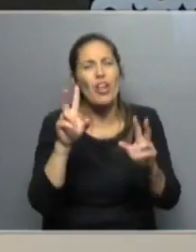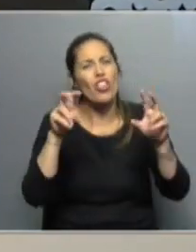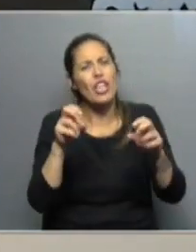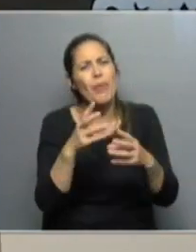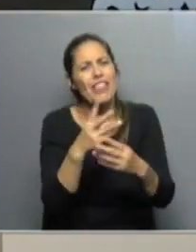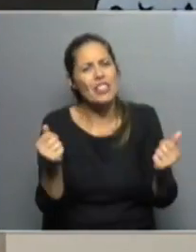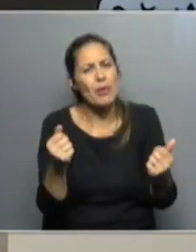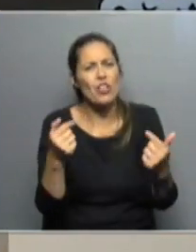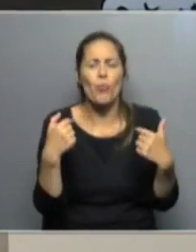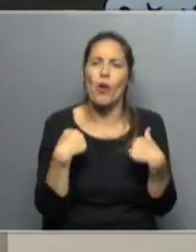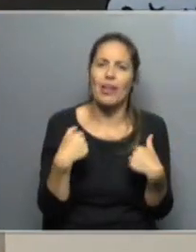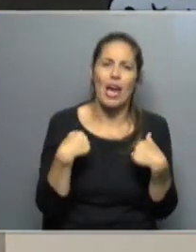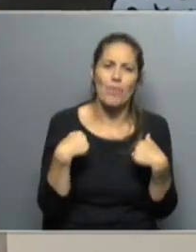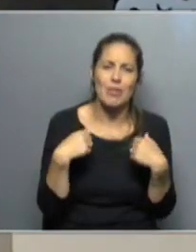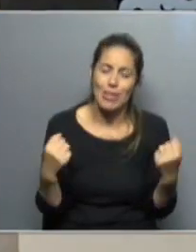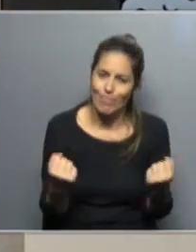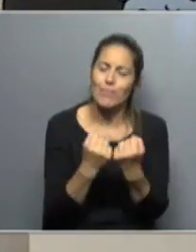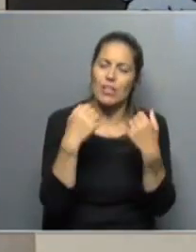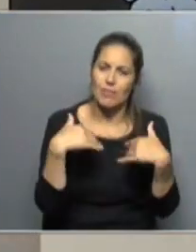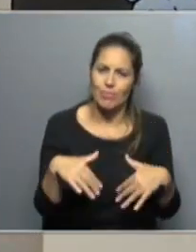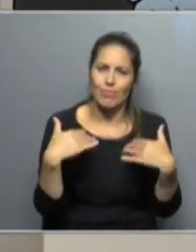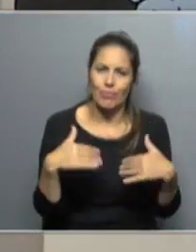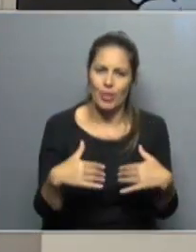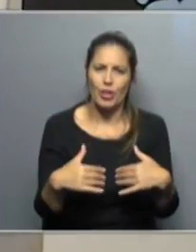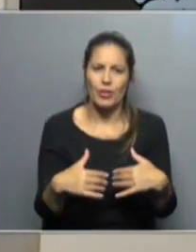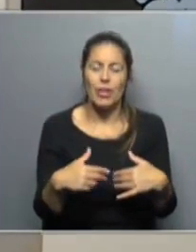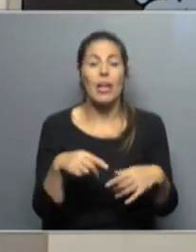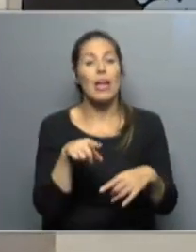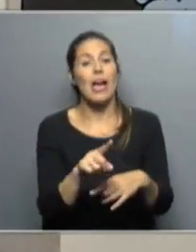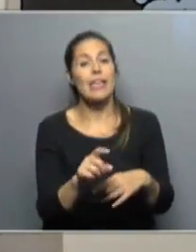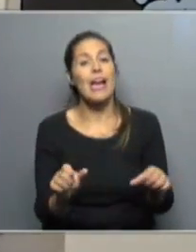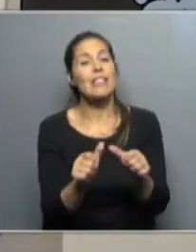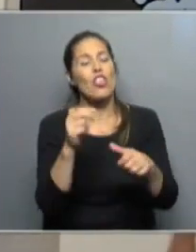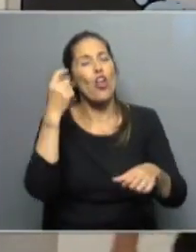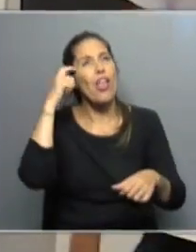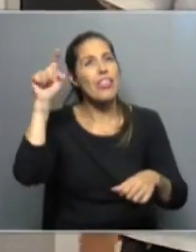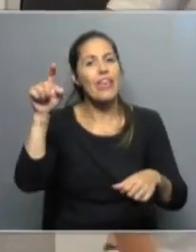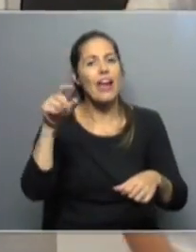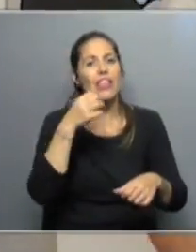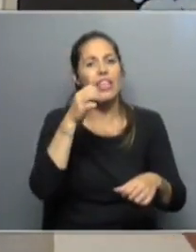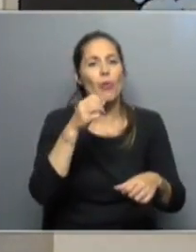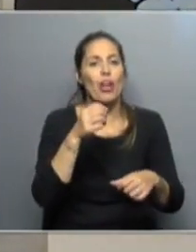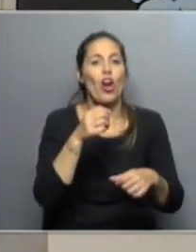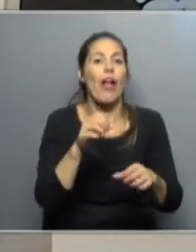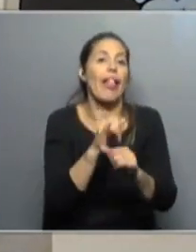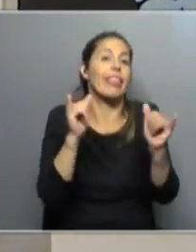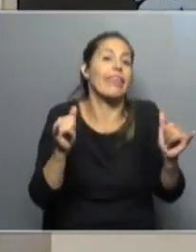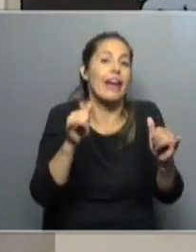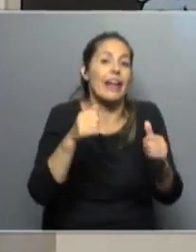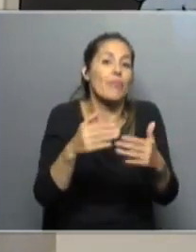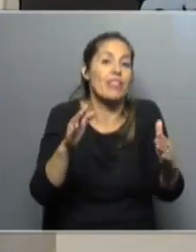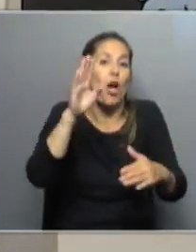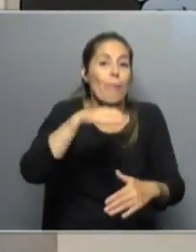es como algo que a mí me golpea fuerte. Y bueno, y haciéndome la idea dije, el día que me ponga a pintarlo va a ser